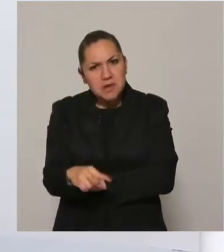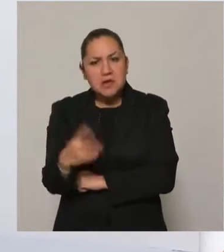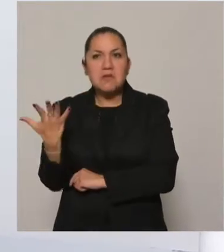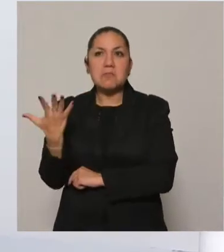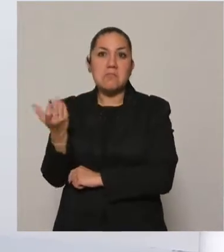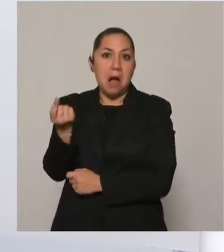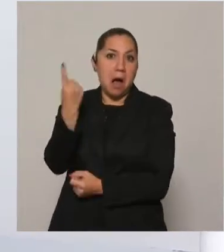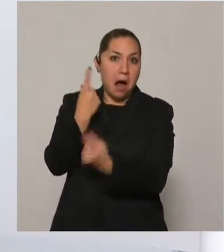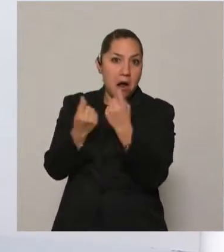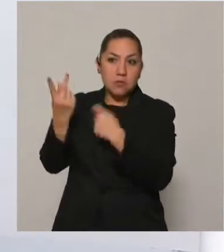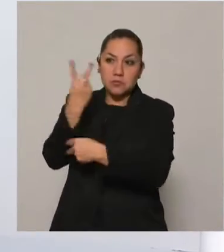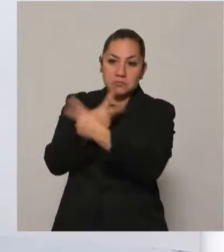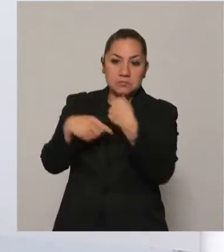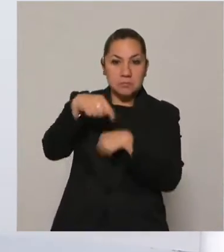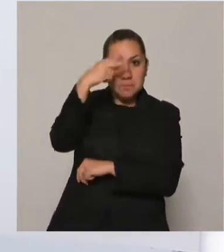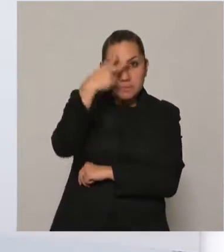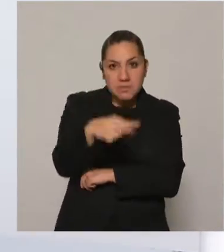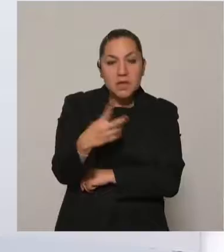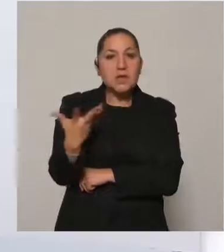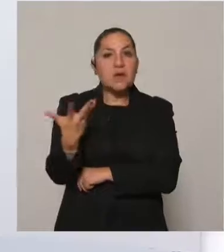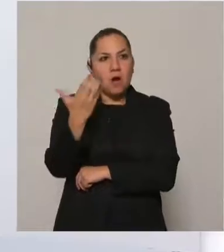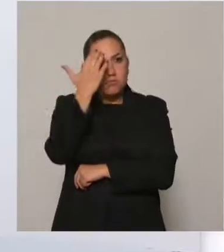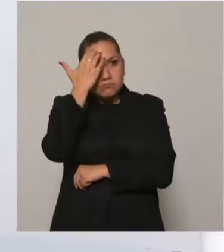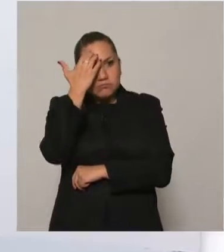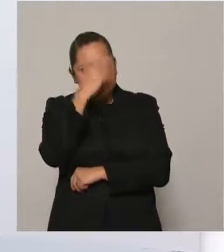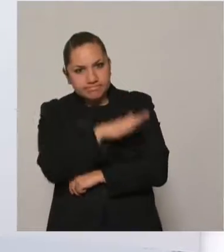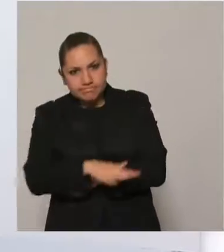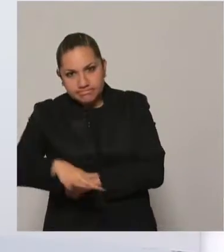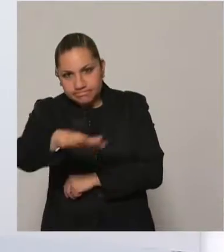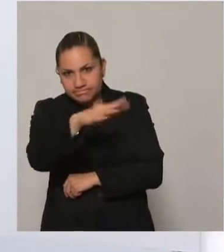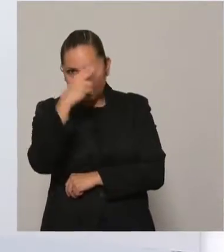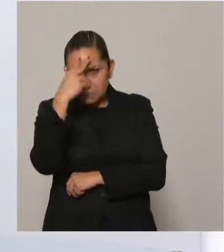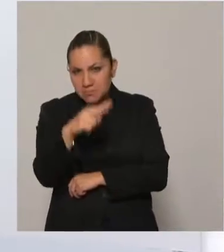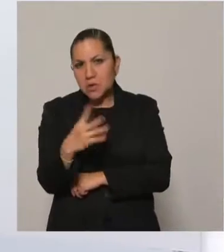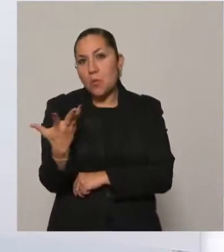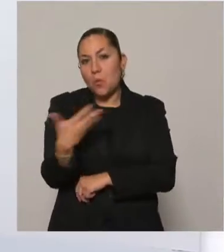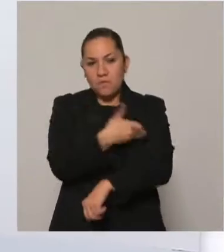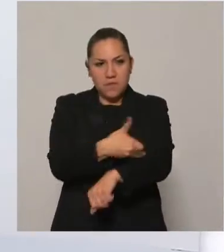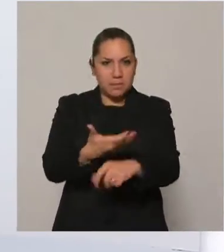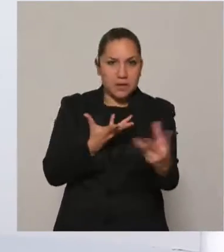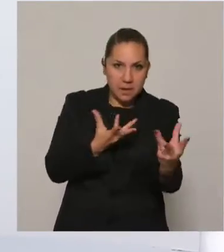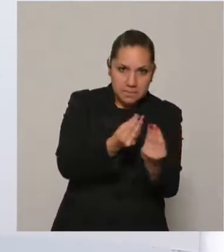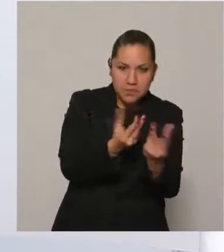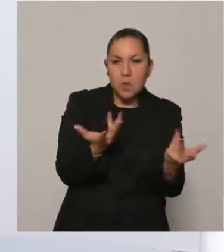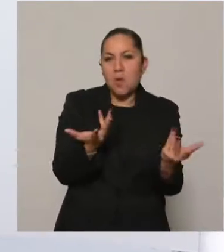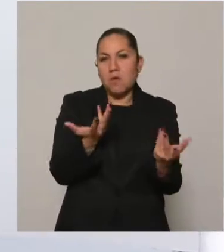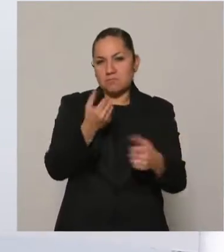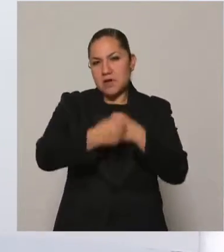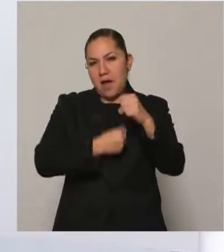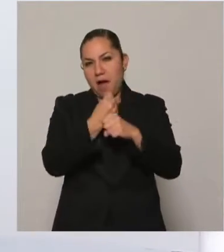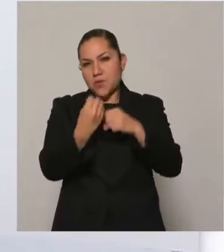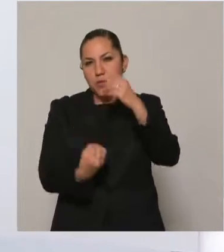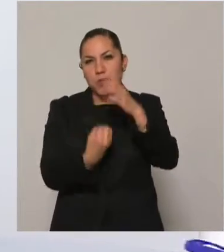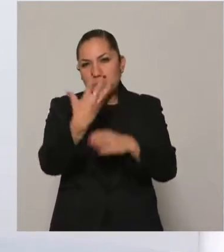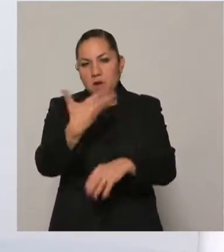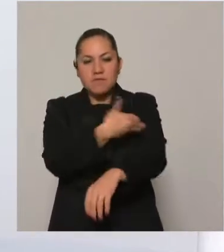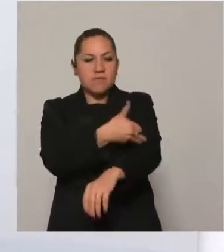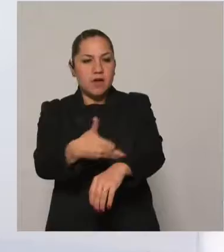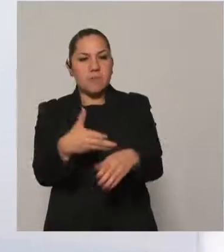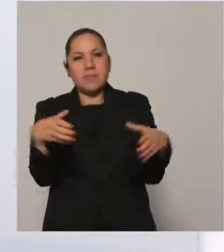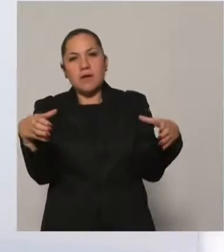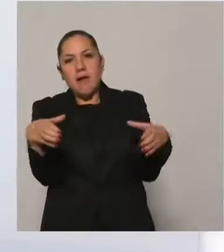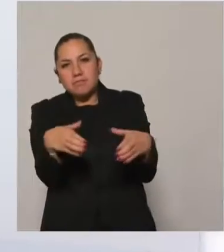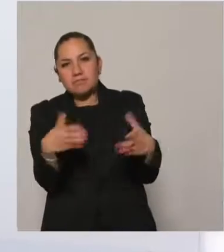para visitar a sus seres queridos, para pasar la Navidad y el Año Nuevo, pues en un agradable ambiente cálido del hogar,